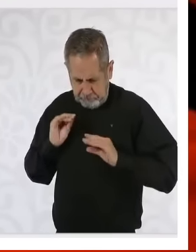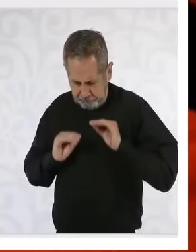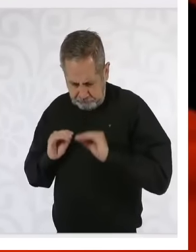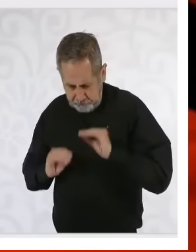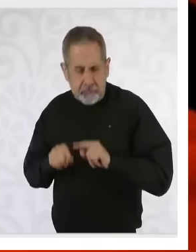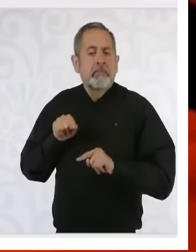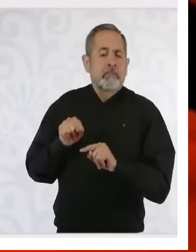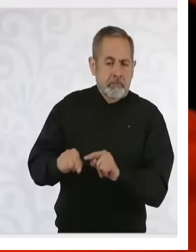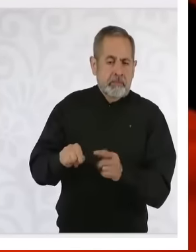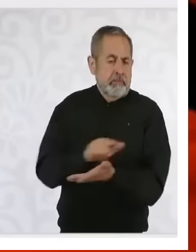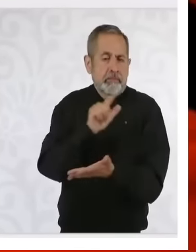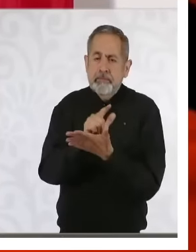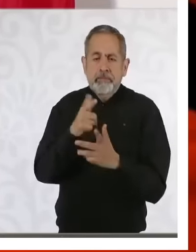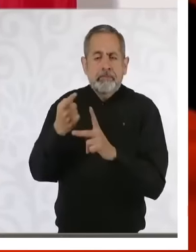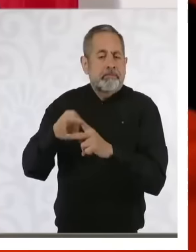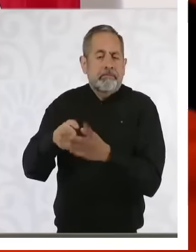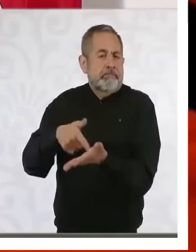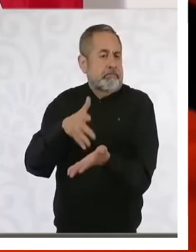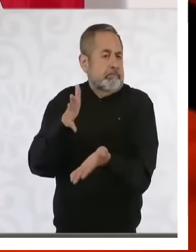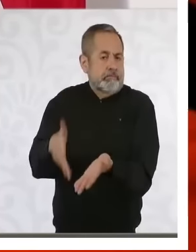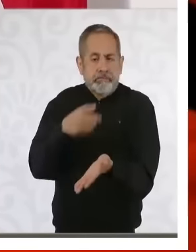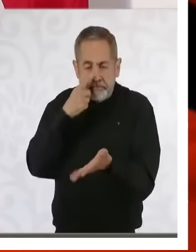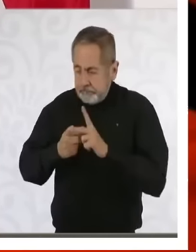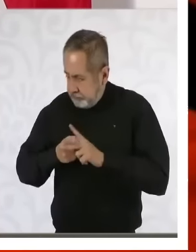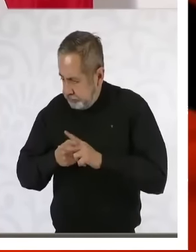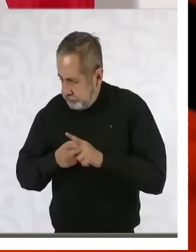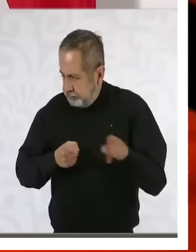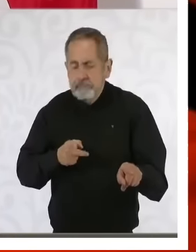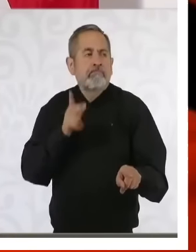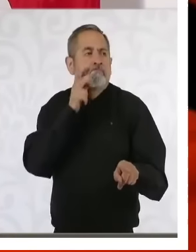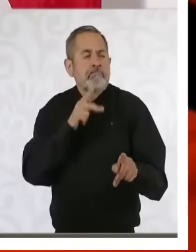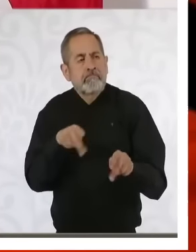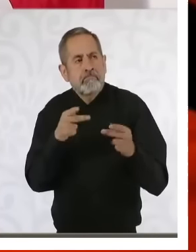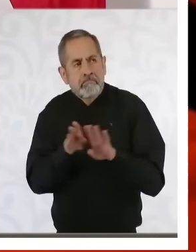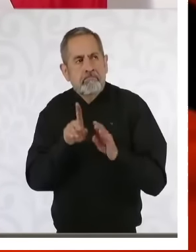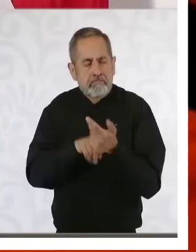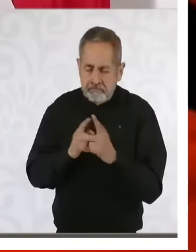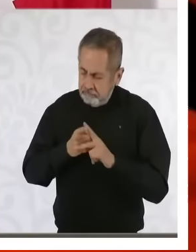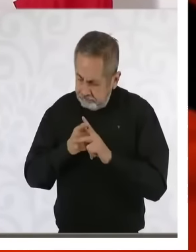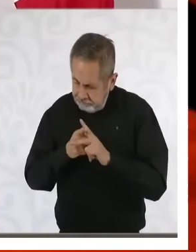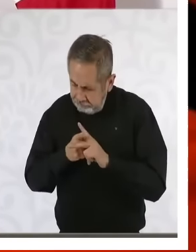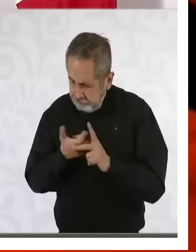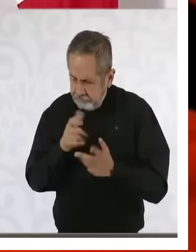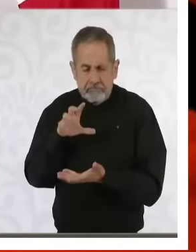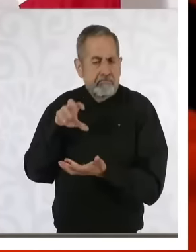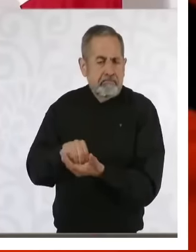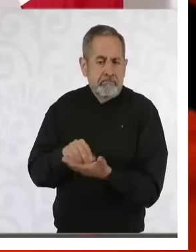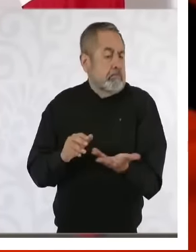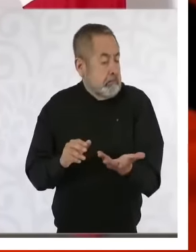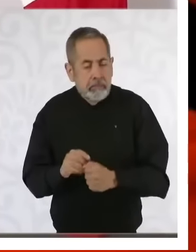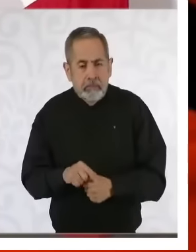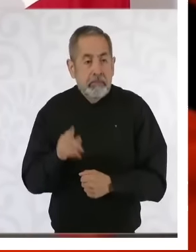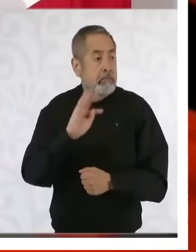fórmula que está establecida en la ley. Y a partir de ahí, pues los riesgos que pudieran venir están